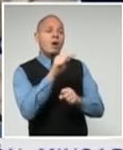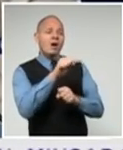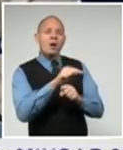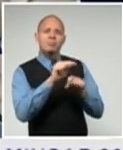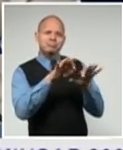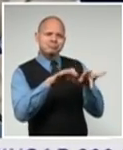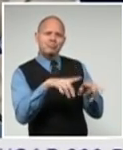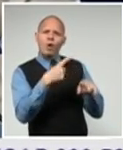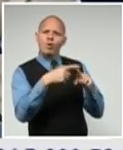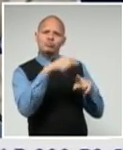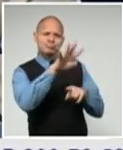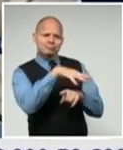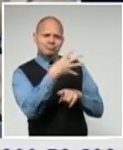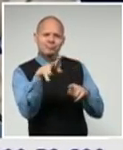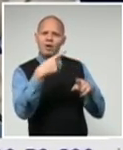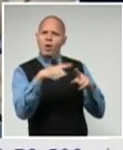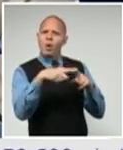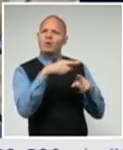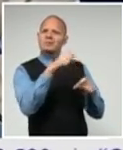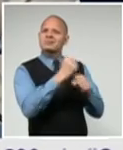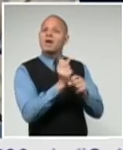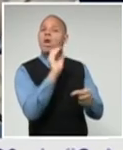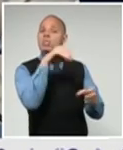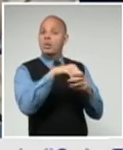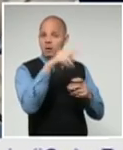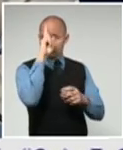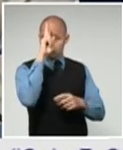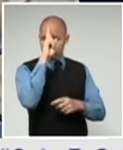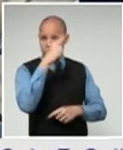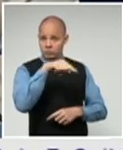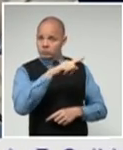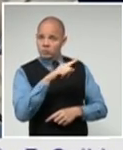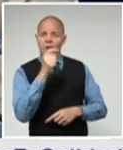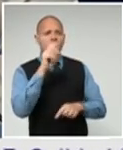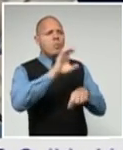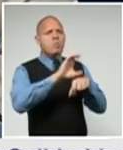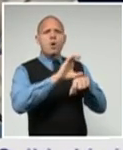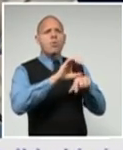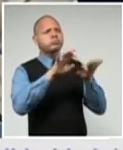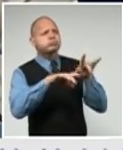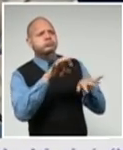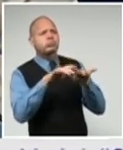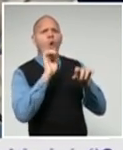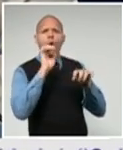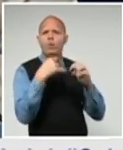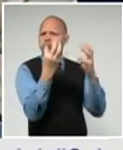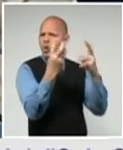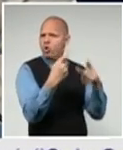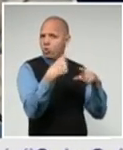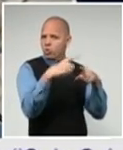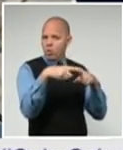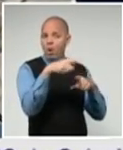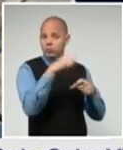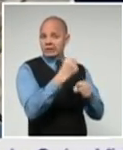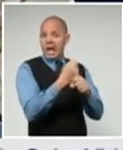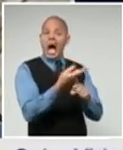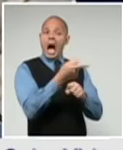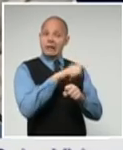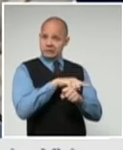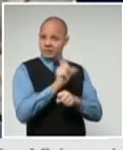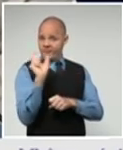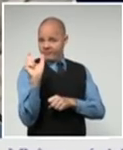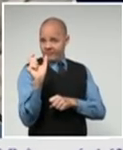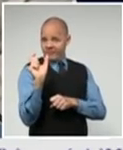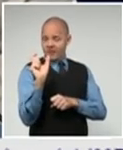Día del Estadístico de la Salud Cubana. Y tienen un papel muy activo también en todo el trabajo de la